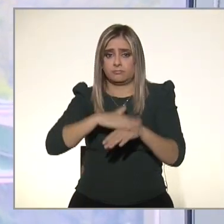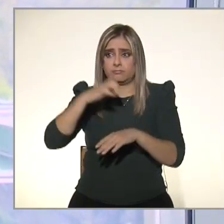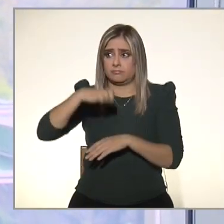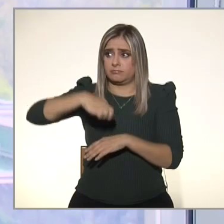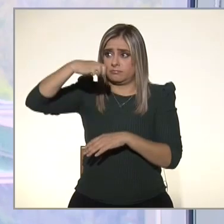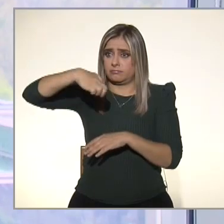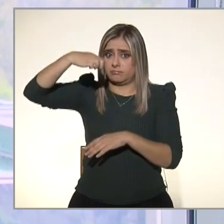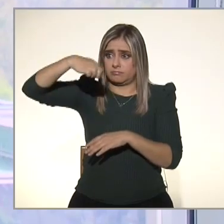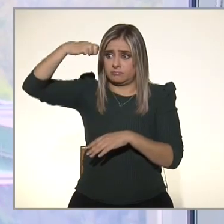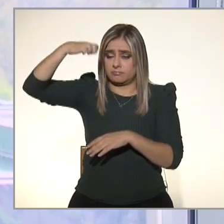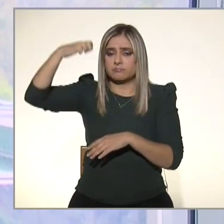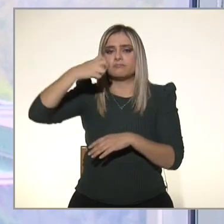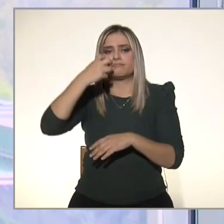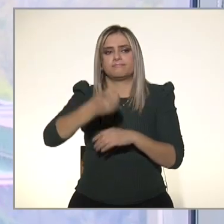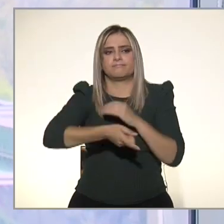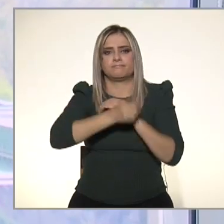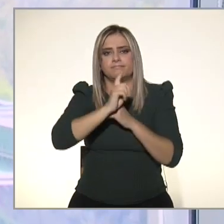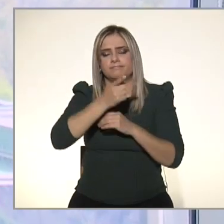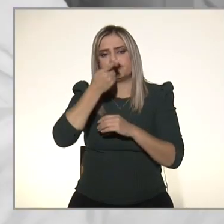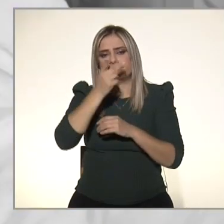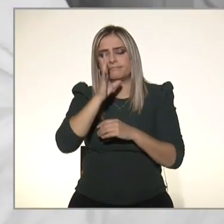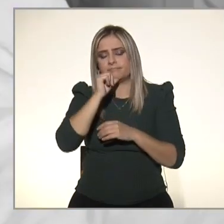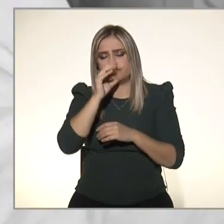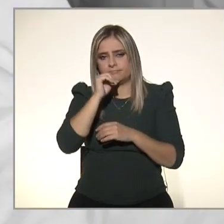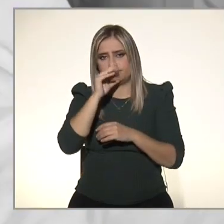mayor probabilidad para presentar disfunción eréctil.